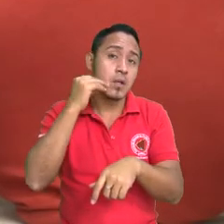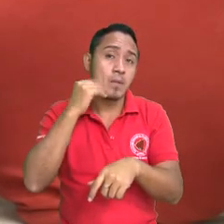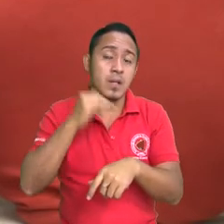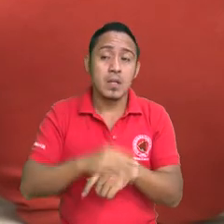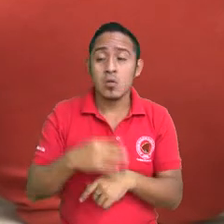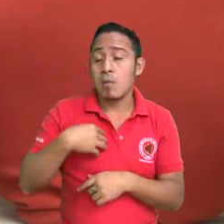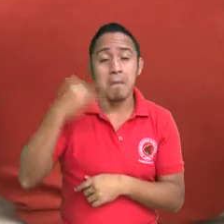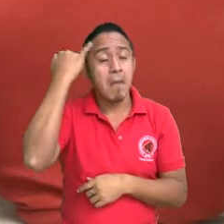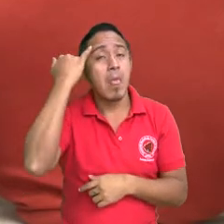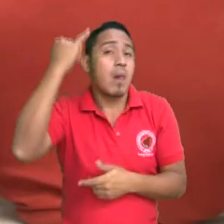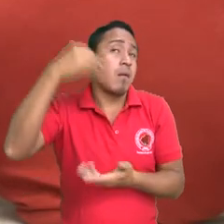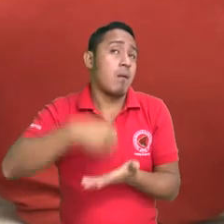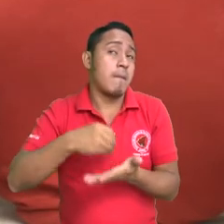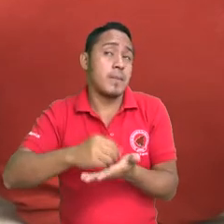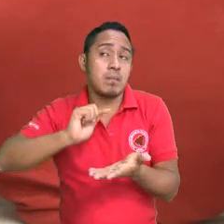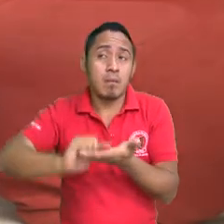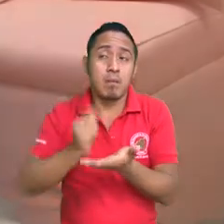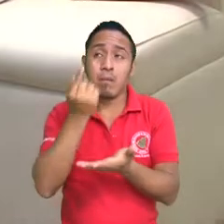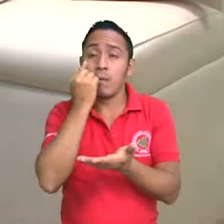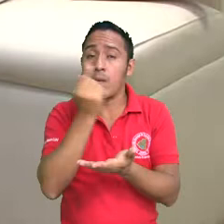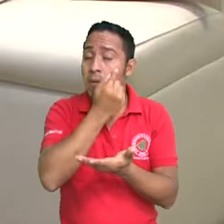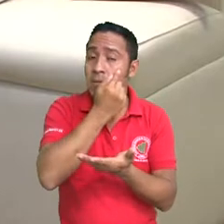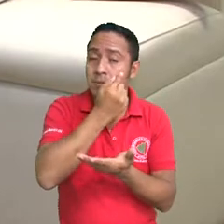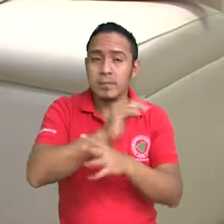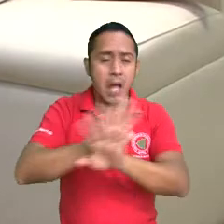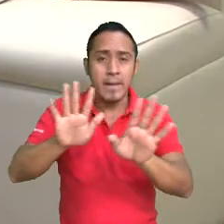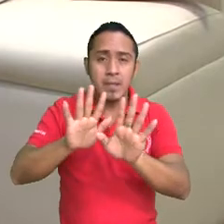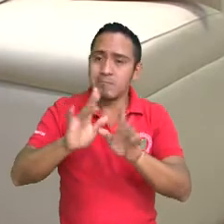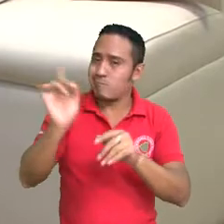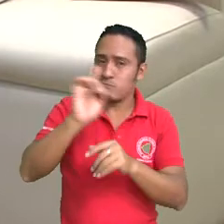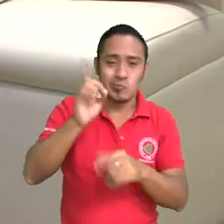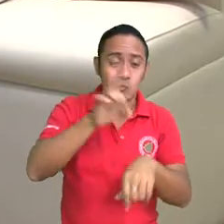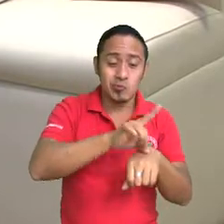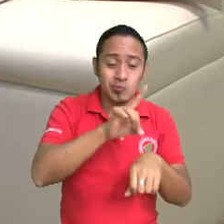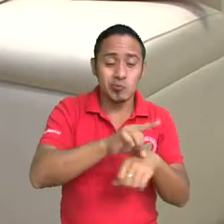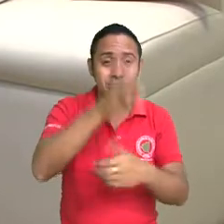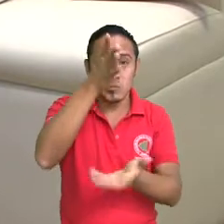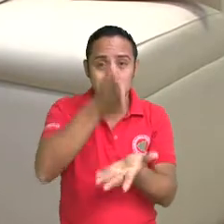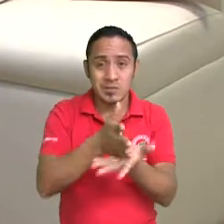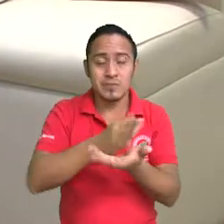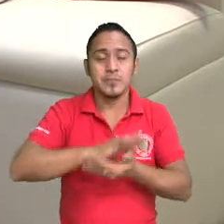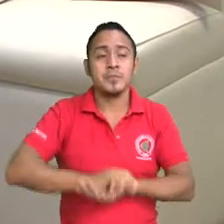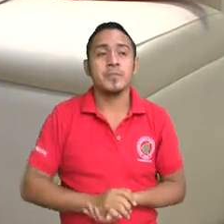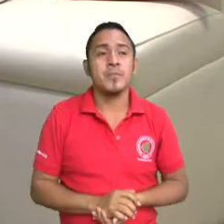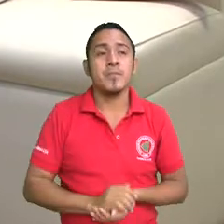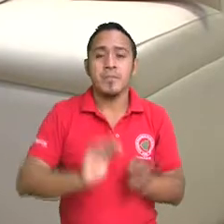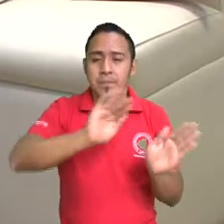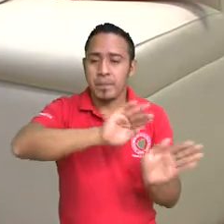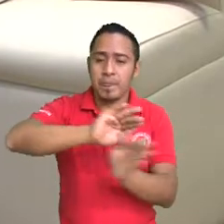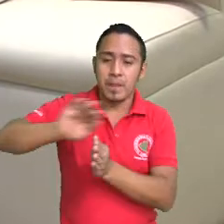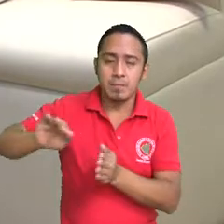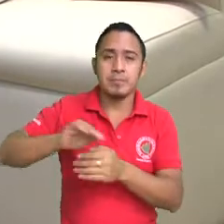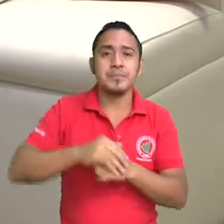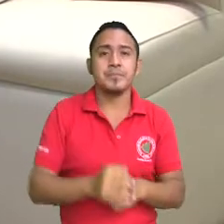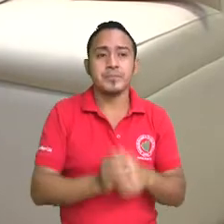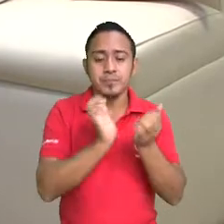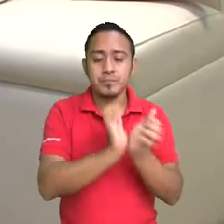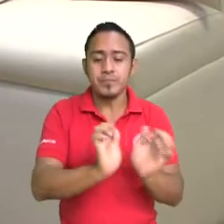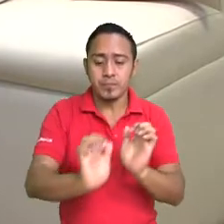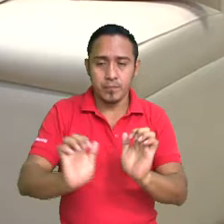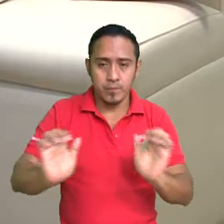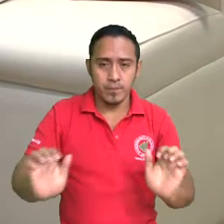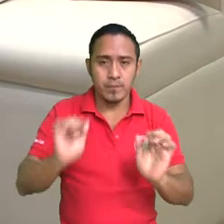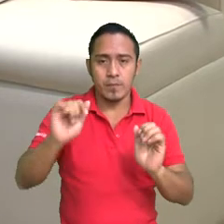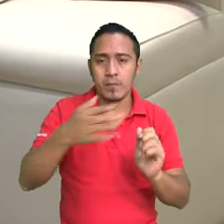cosmética. Hablemos de lo dado esa parte importante que usted dijo, doctora, sobre el número de infantes que